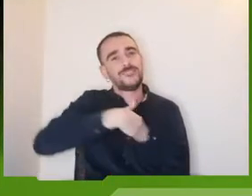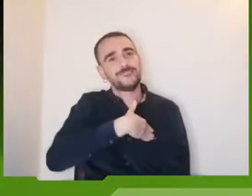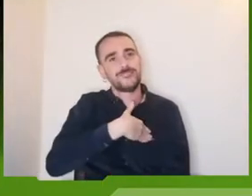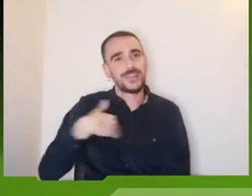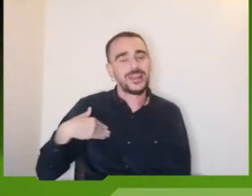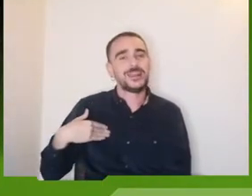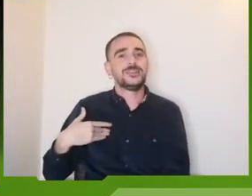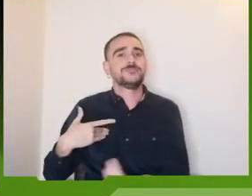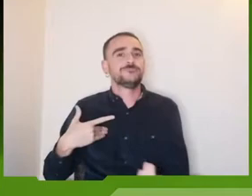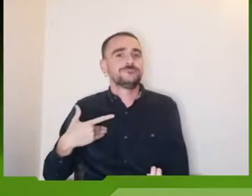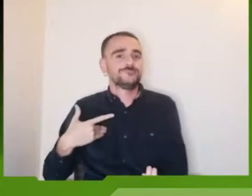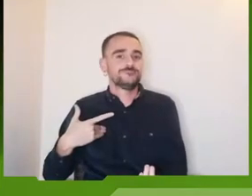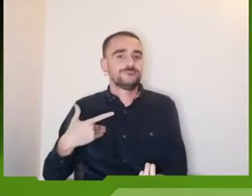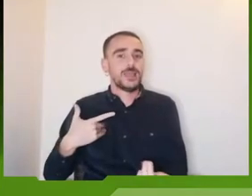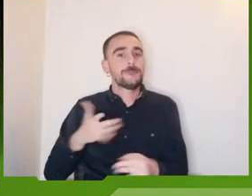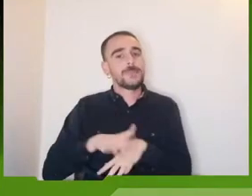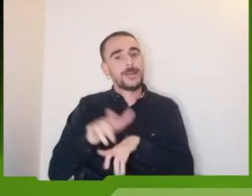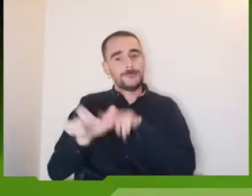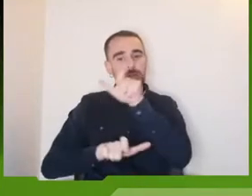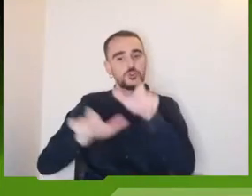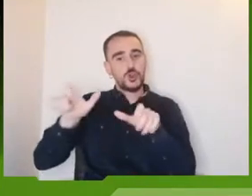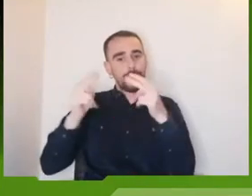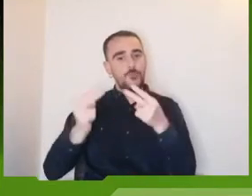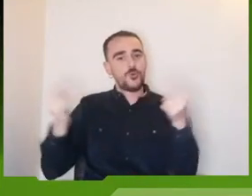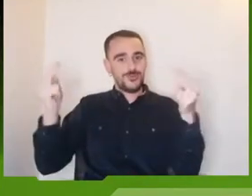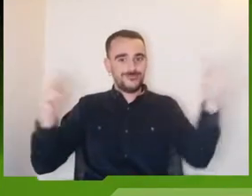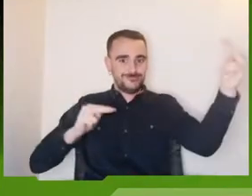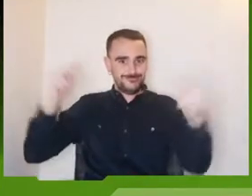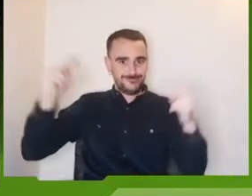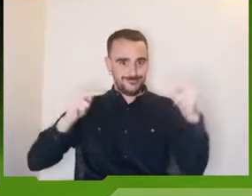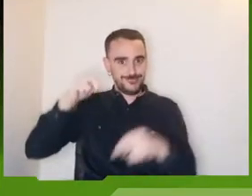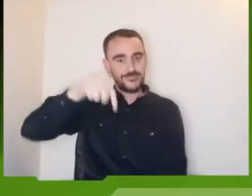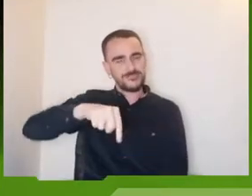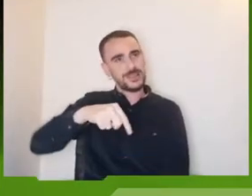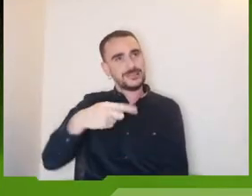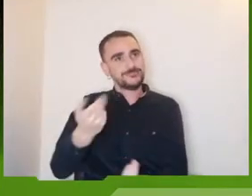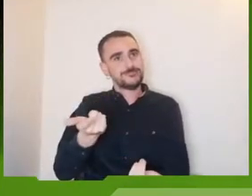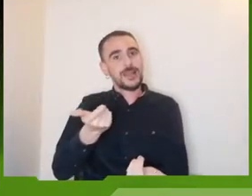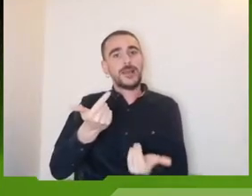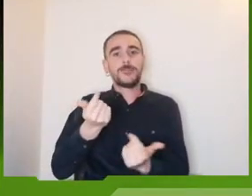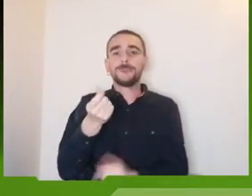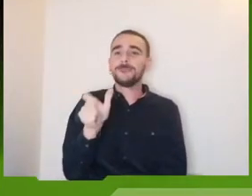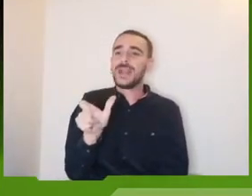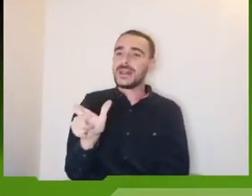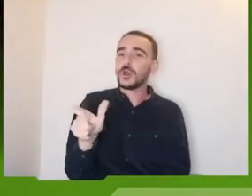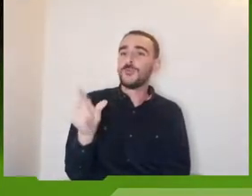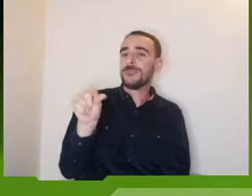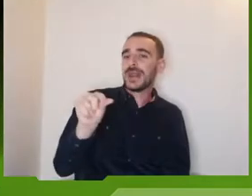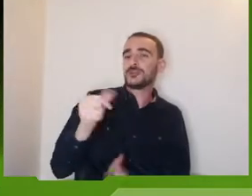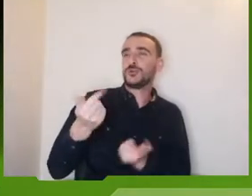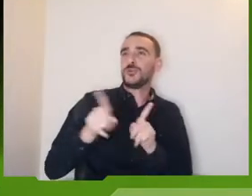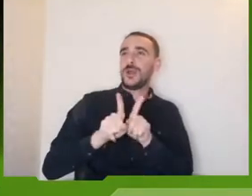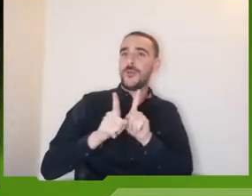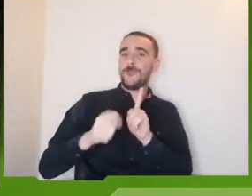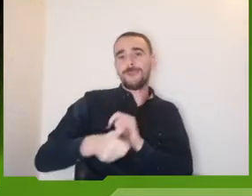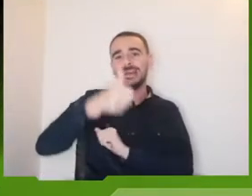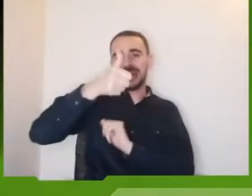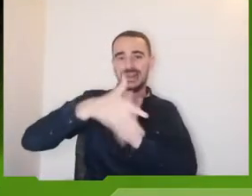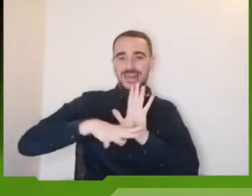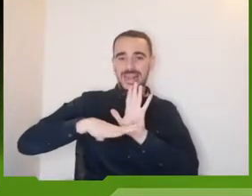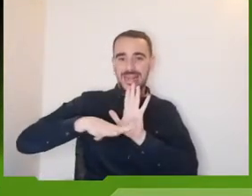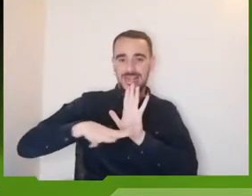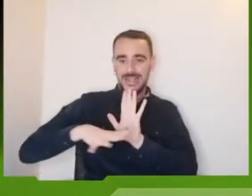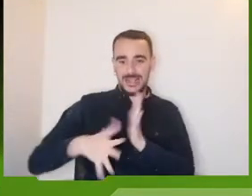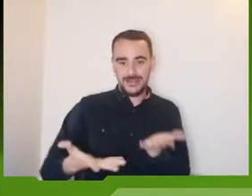que me estéis mirando podéis también sentirlo más cercano, ¿no? Porque hay mucha gente que no tiene en su lista de